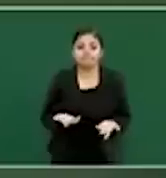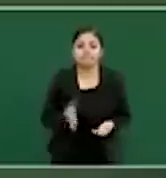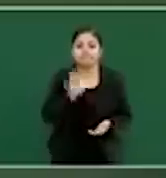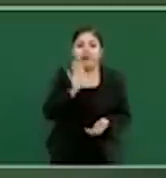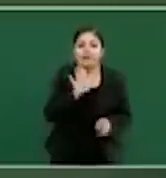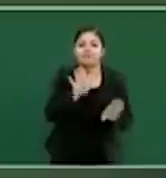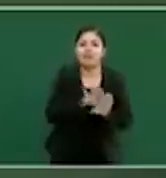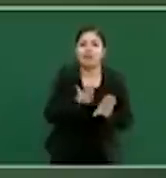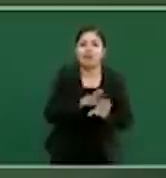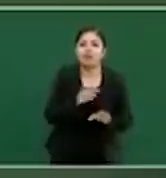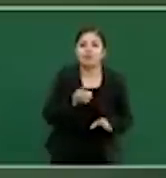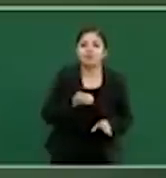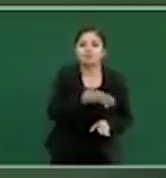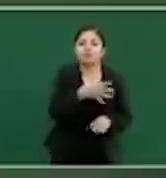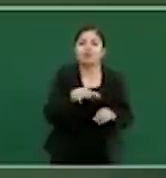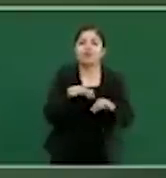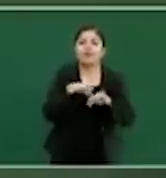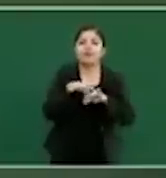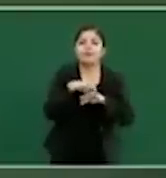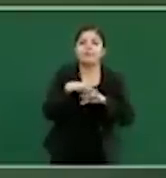periférico